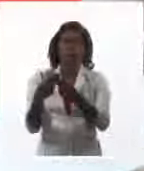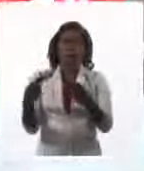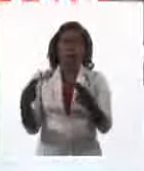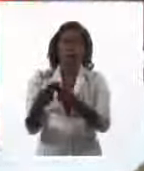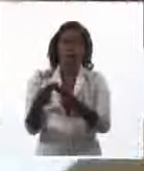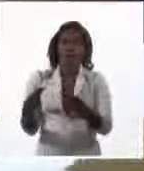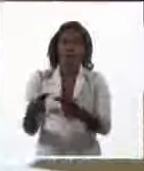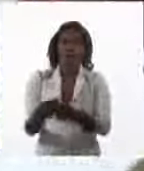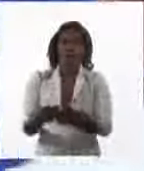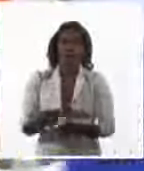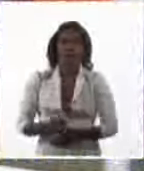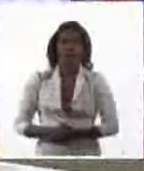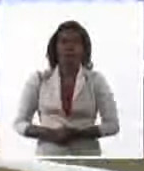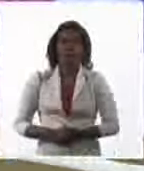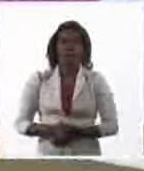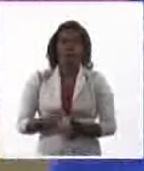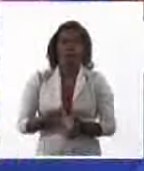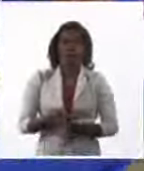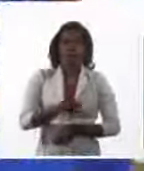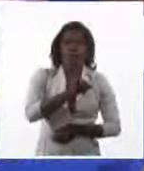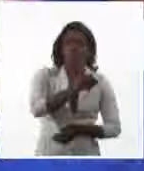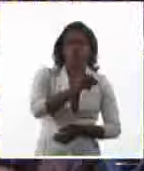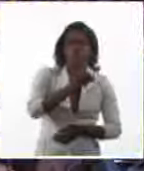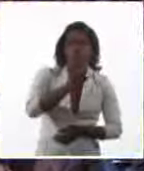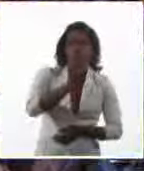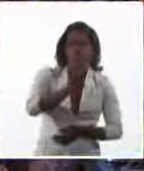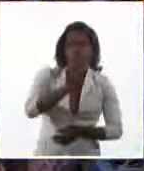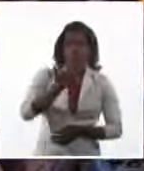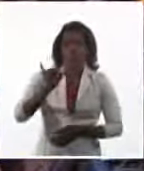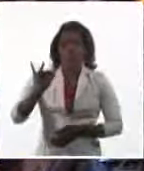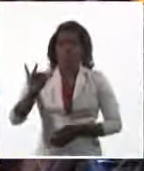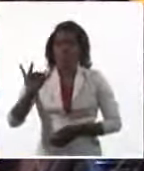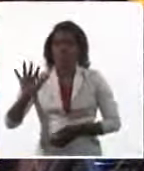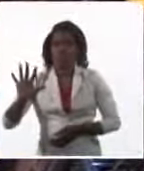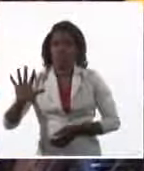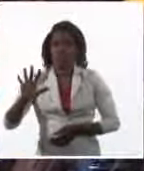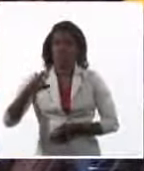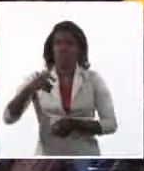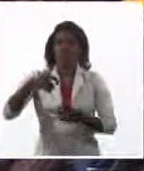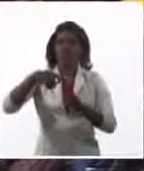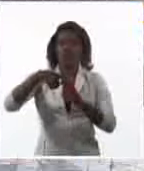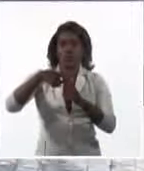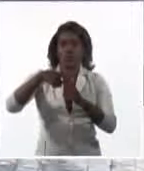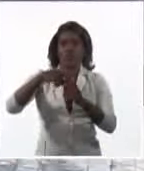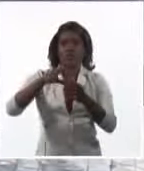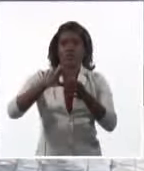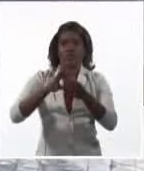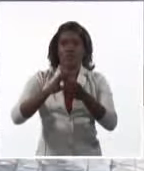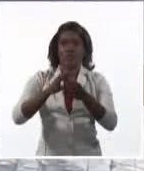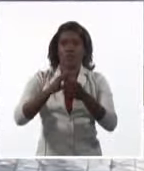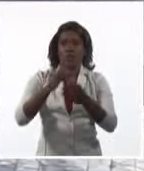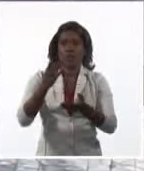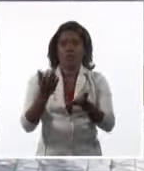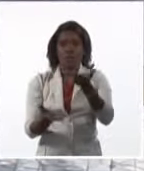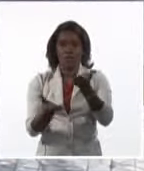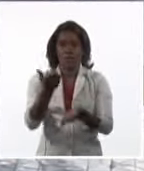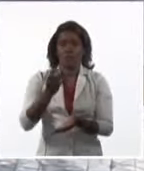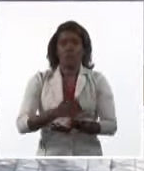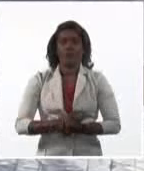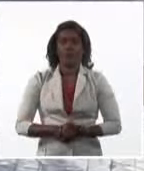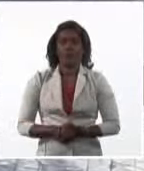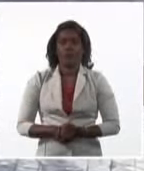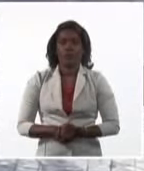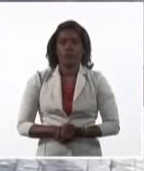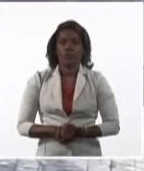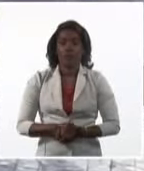de 69 y 75 kilogramos, pero en la fase de cuartos de final. La fecha de hoy será la cuarta de un certamen